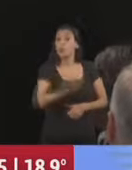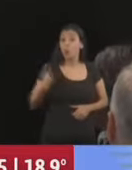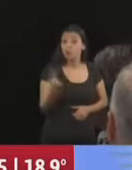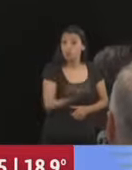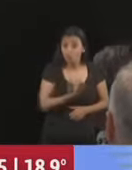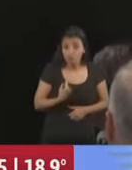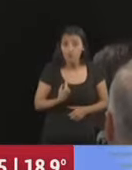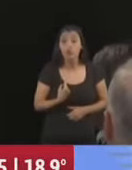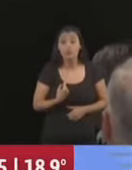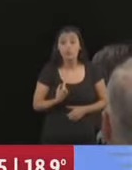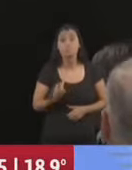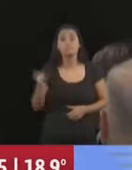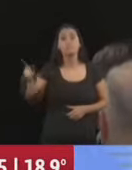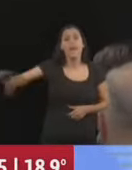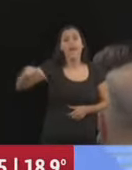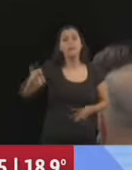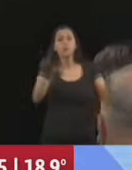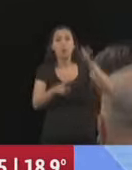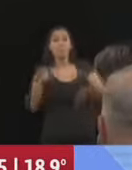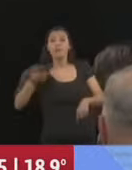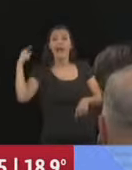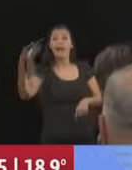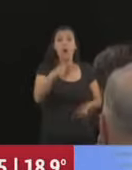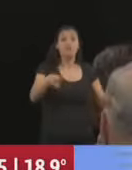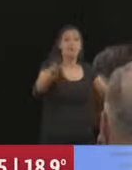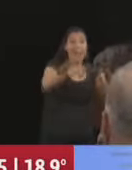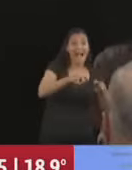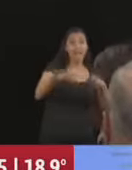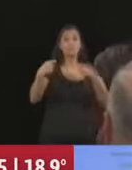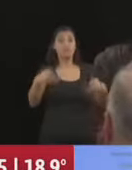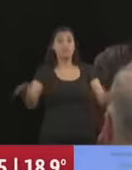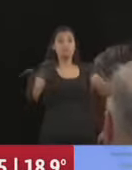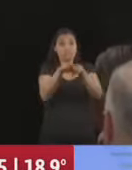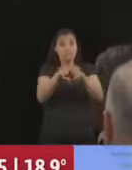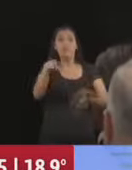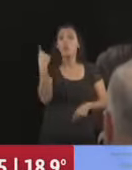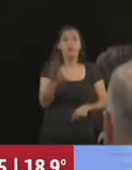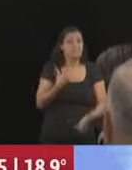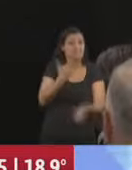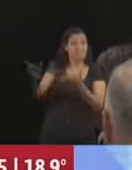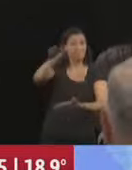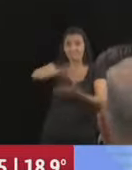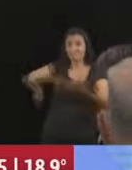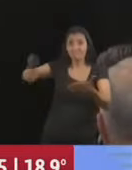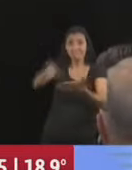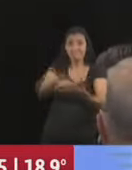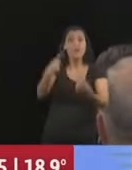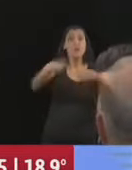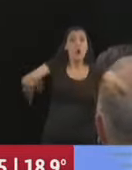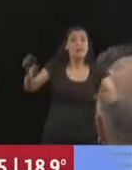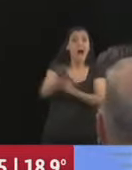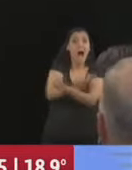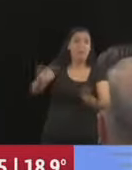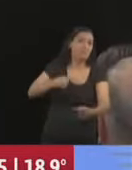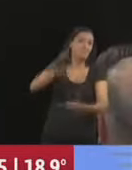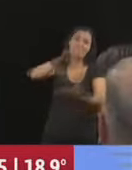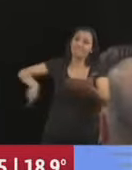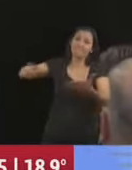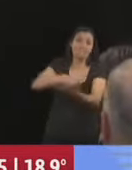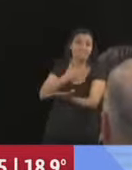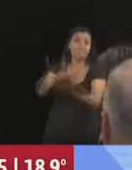de Seguridad y el Ministerio de Justicia para atender a la emergencia en Santa Fe, más allá de que son de validez nacional, pero la